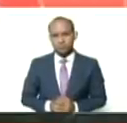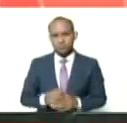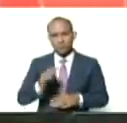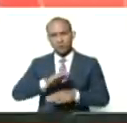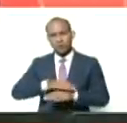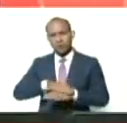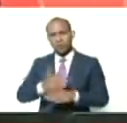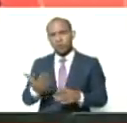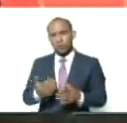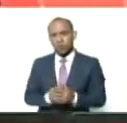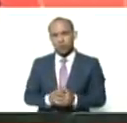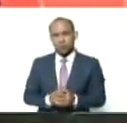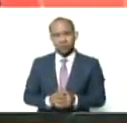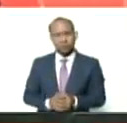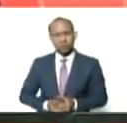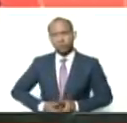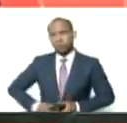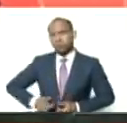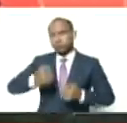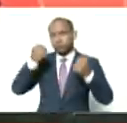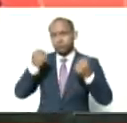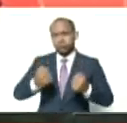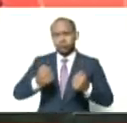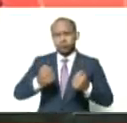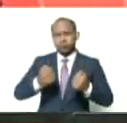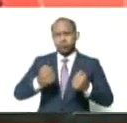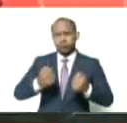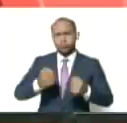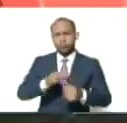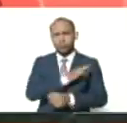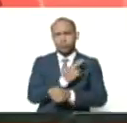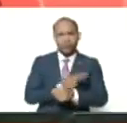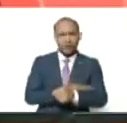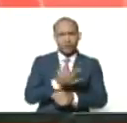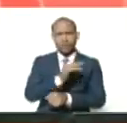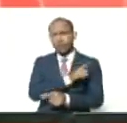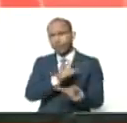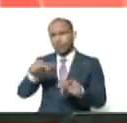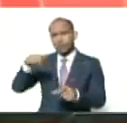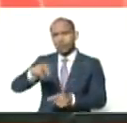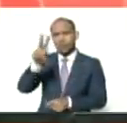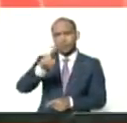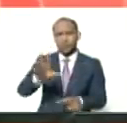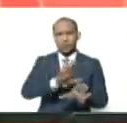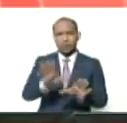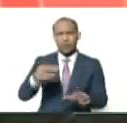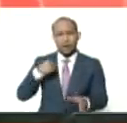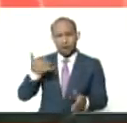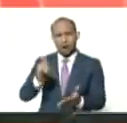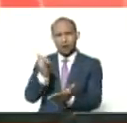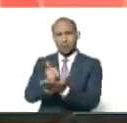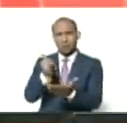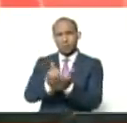porque es muy virulenta y ya está en el país. Por lo menos hemos comprobado en las